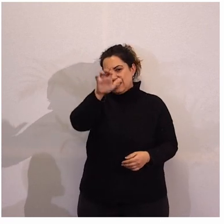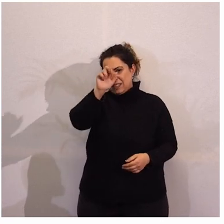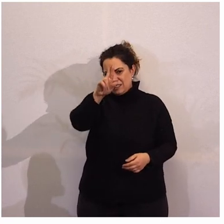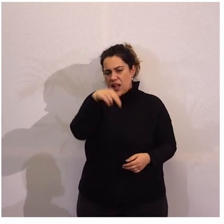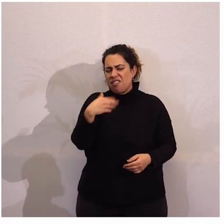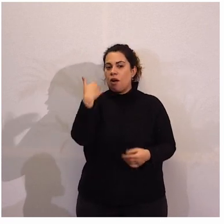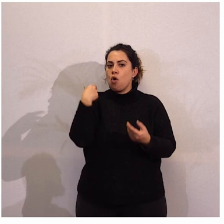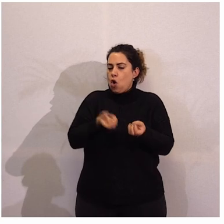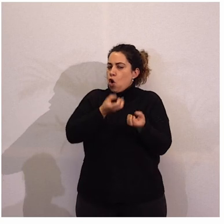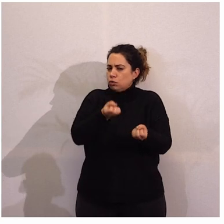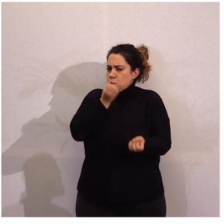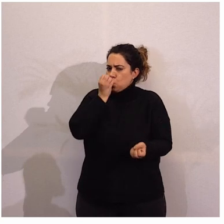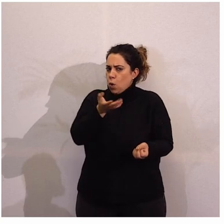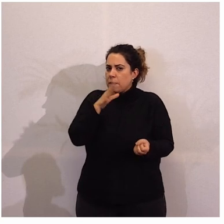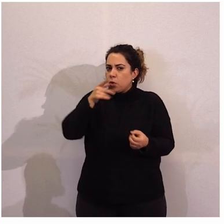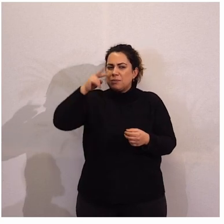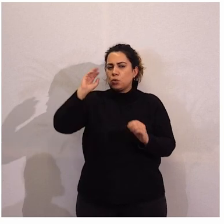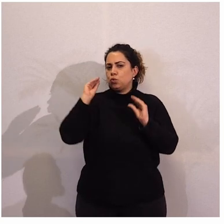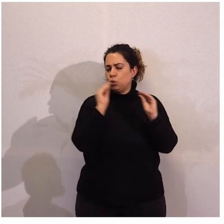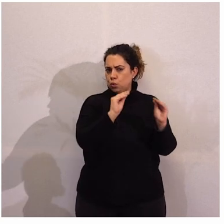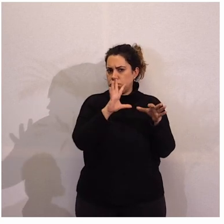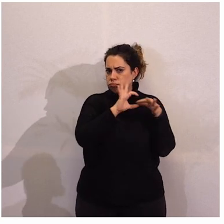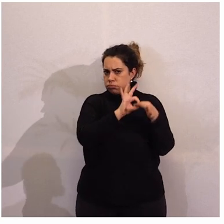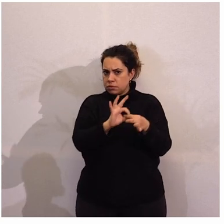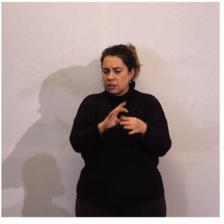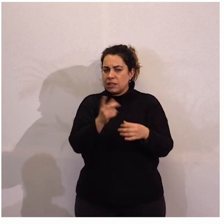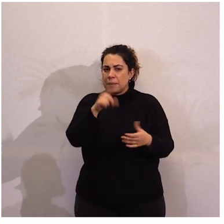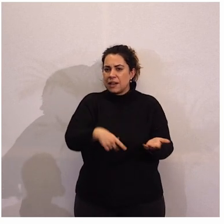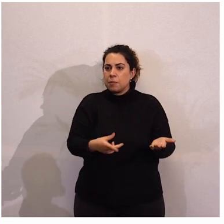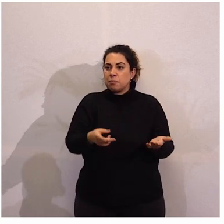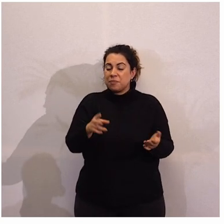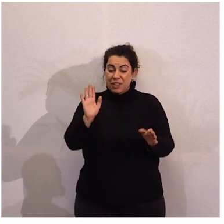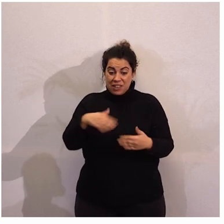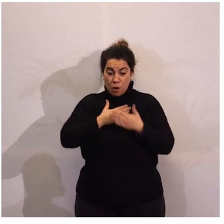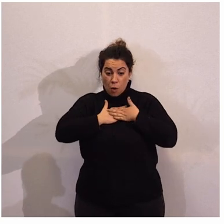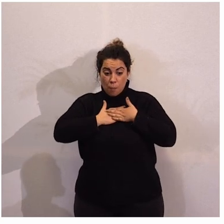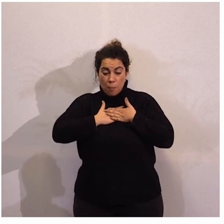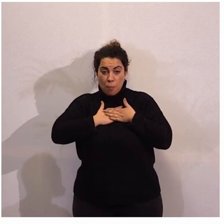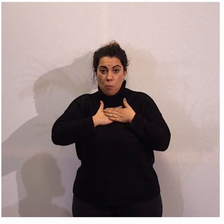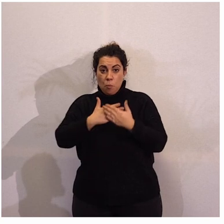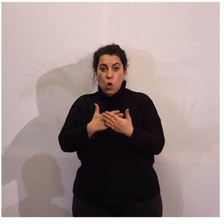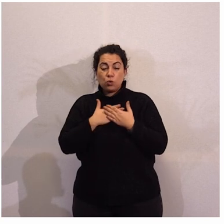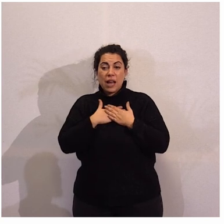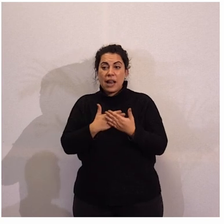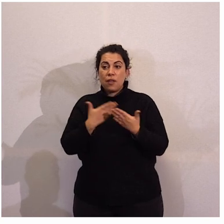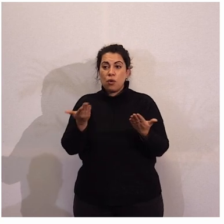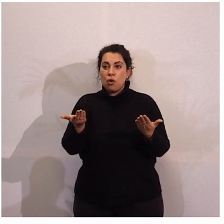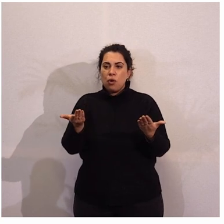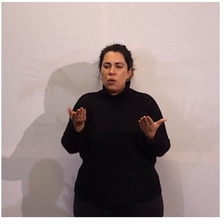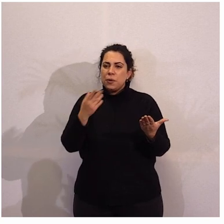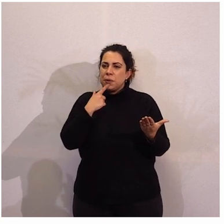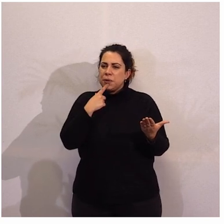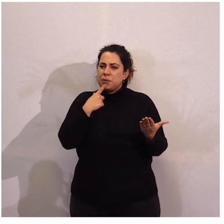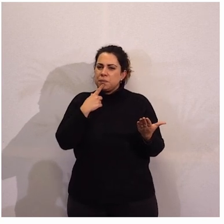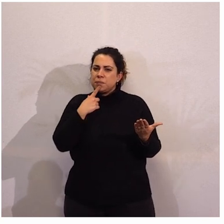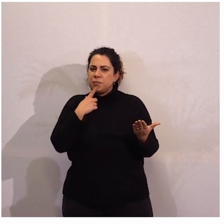también lo contaba bien dentro de su experiencia. El voluntariado es, como lo entendemos